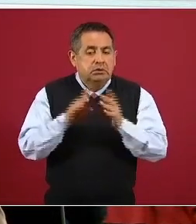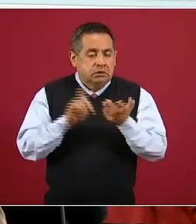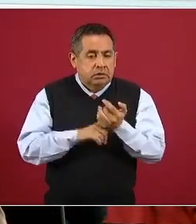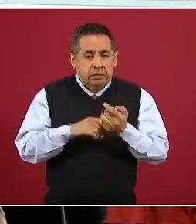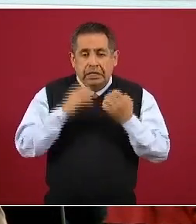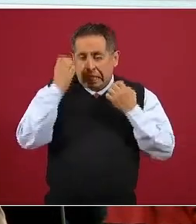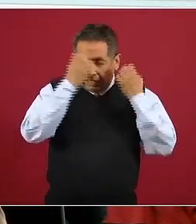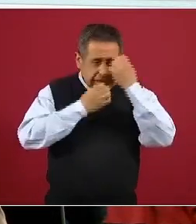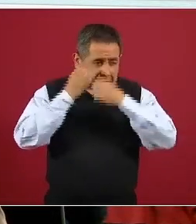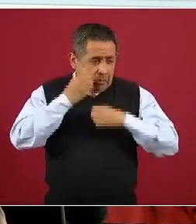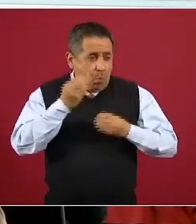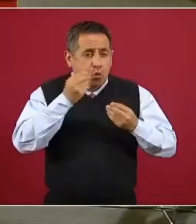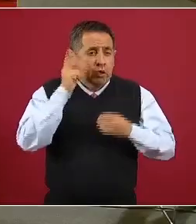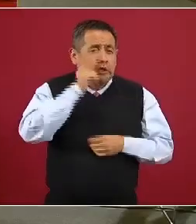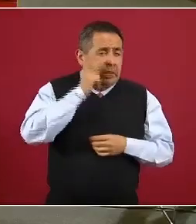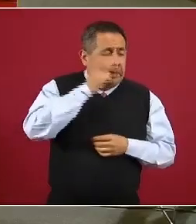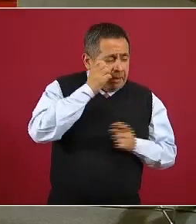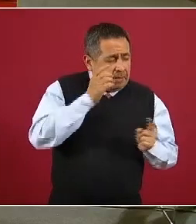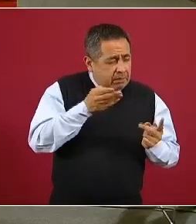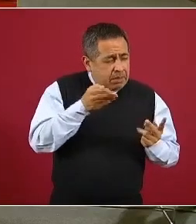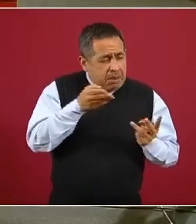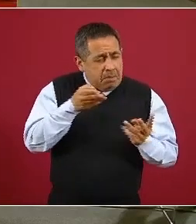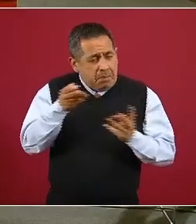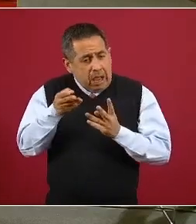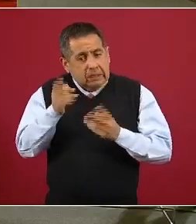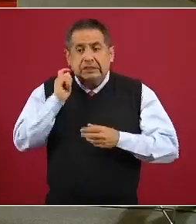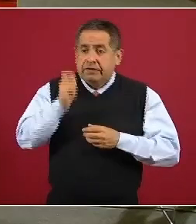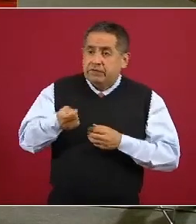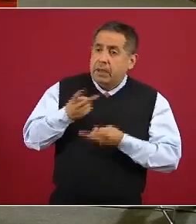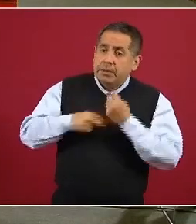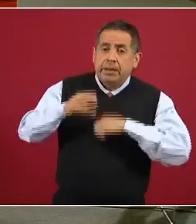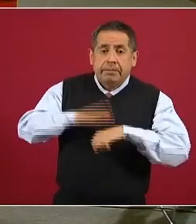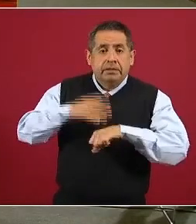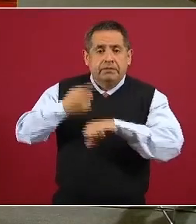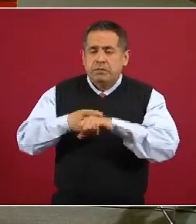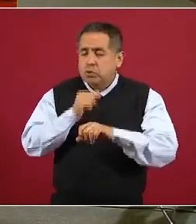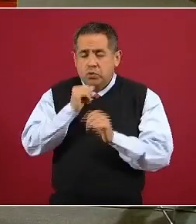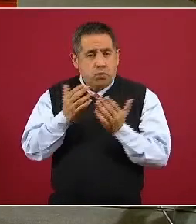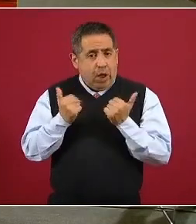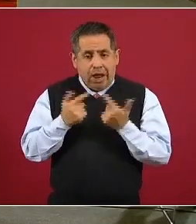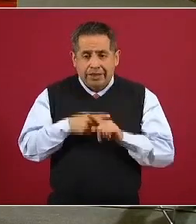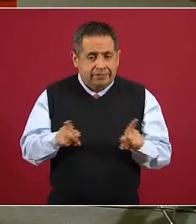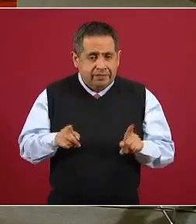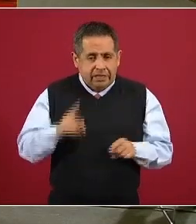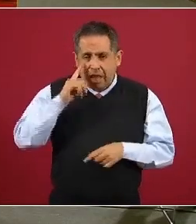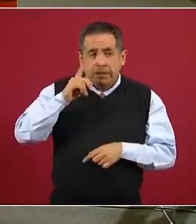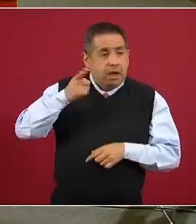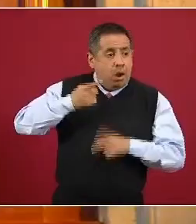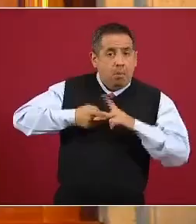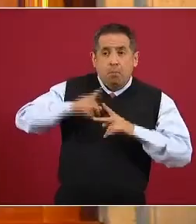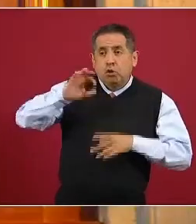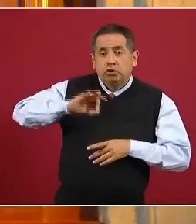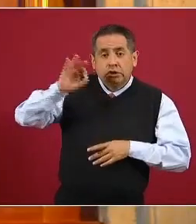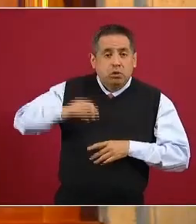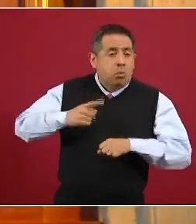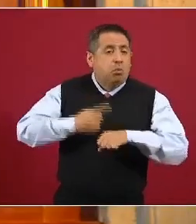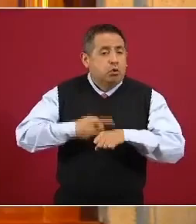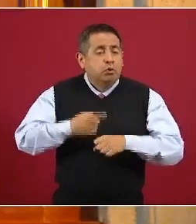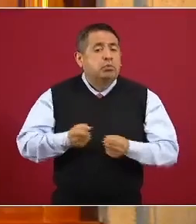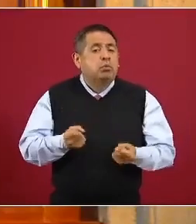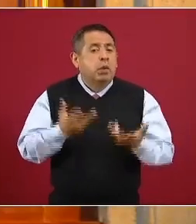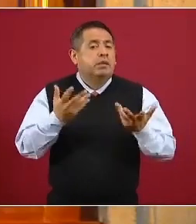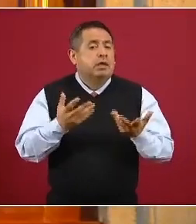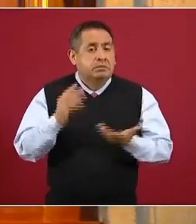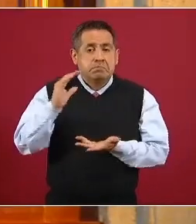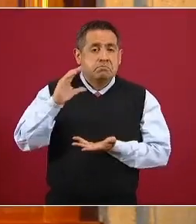resultado directo confirmar más personas enfermas, y eso lo vemos directamente expresado en el porcentaje de positividad, que